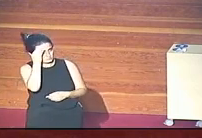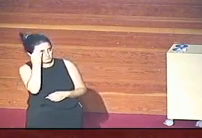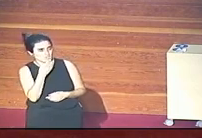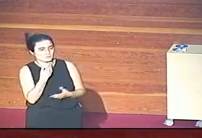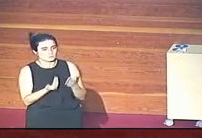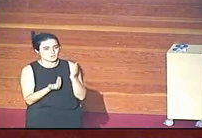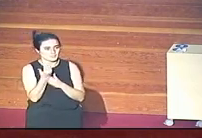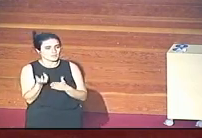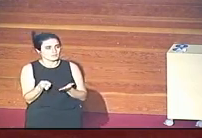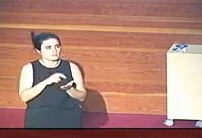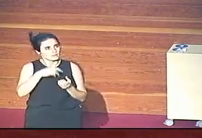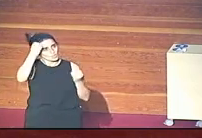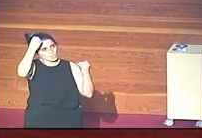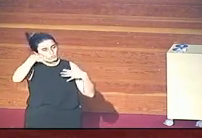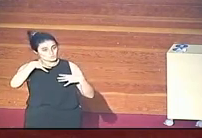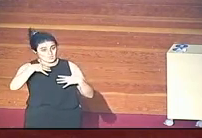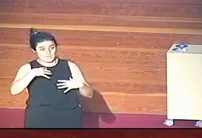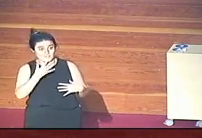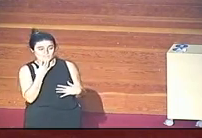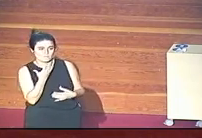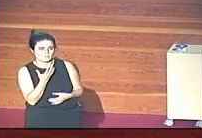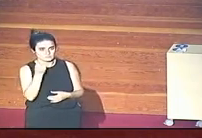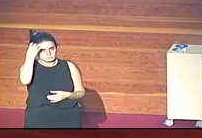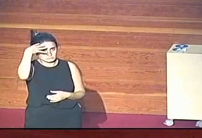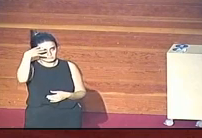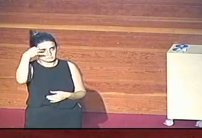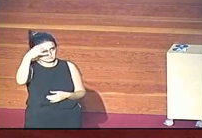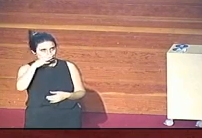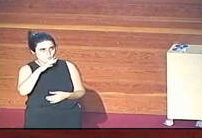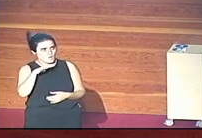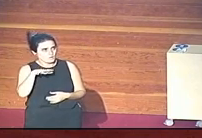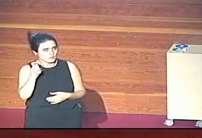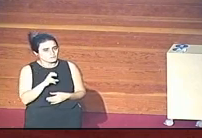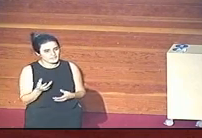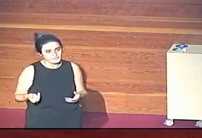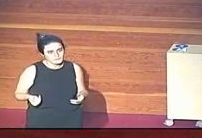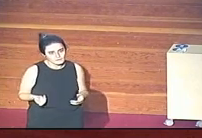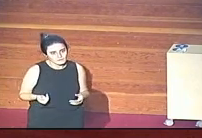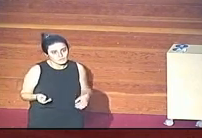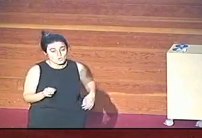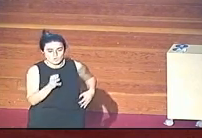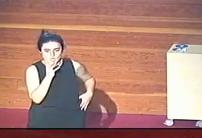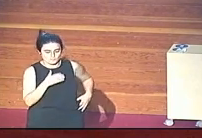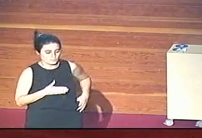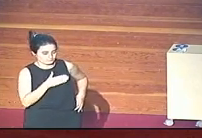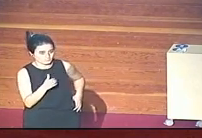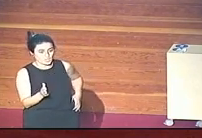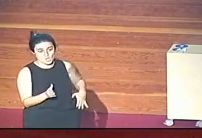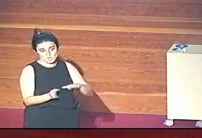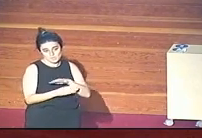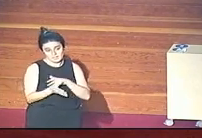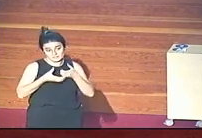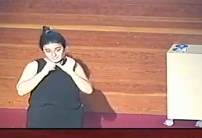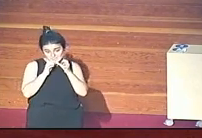la mañana y nos damos una ducha bueno pues de dónde viene ese agua vamos a la cocina a prepararnos el desayuno